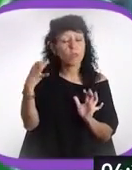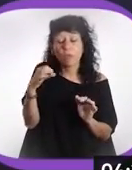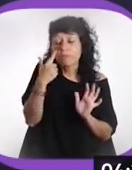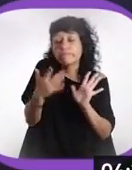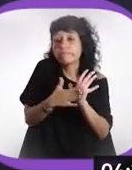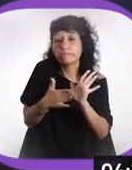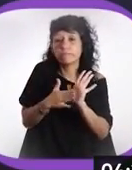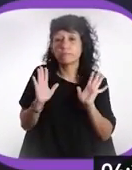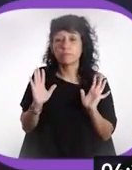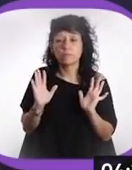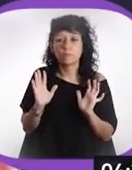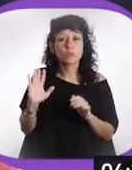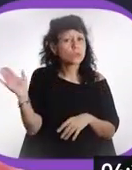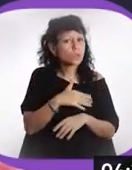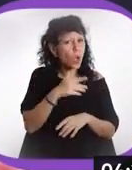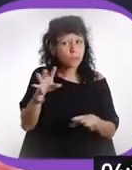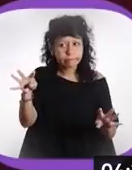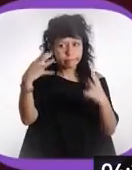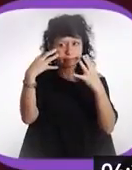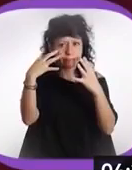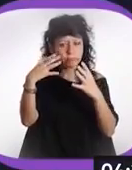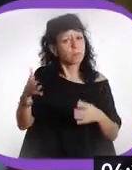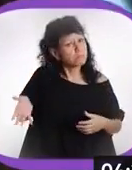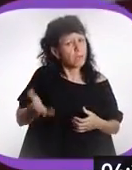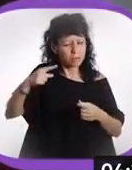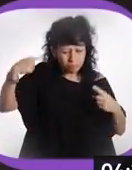correr. ¡Escuchen todos! ¡A quemar neumáticos!